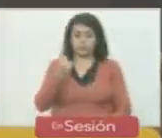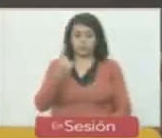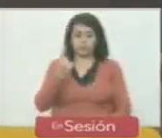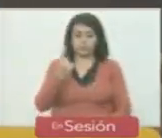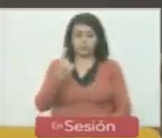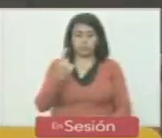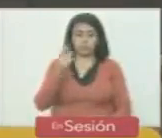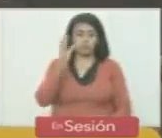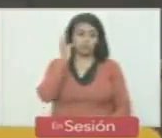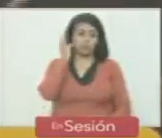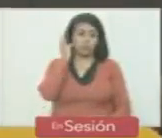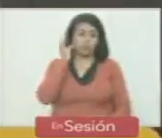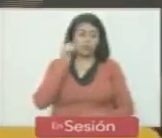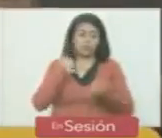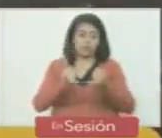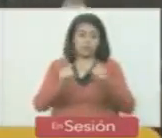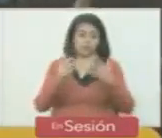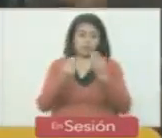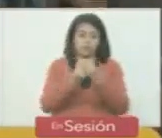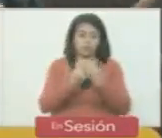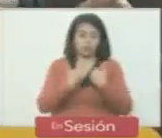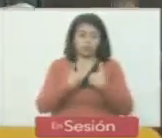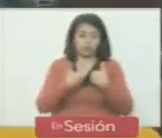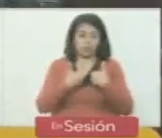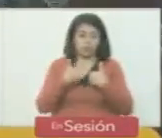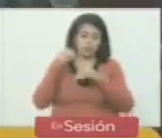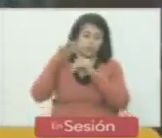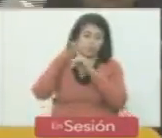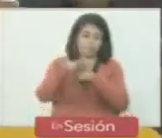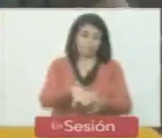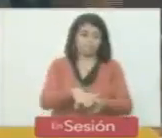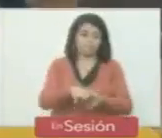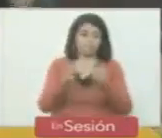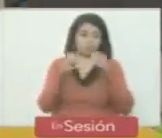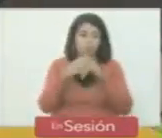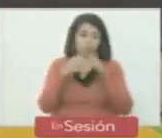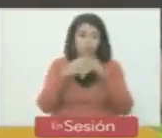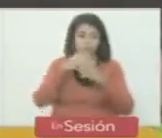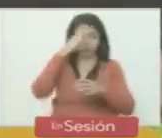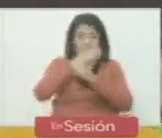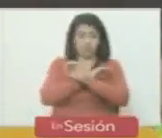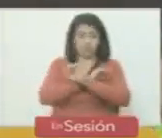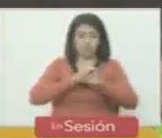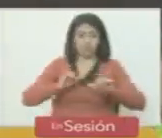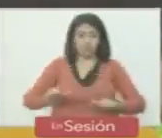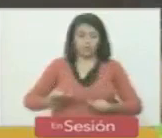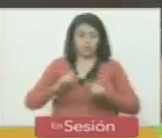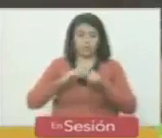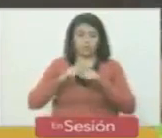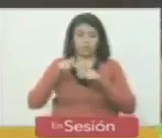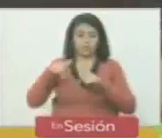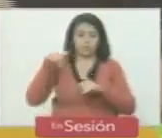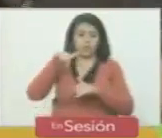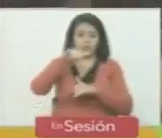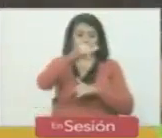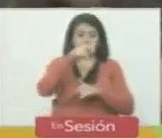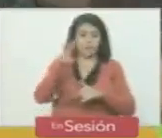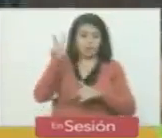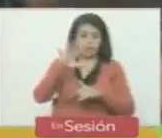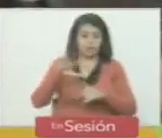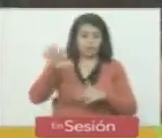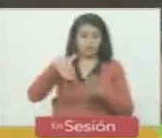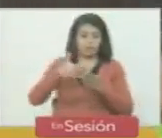una Yanomami con sus hijos fue víctima del atropello de un grupo de militares de las Fuerzas Aéreas Venezolanas.